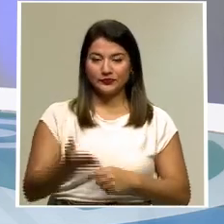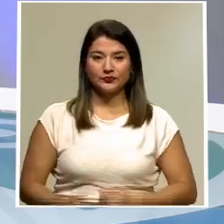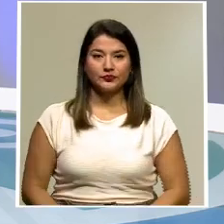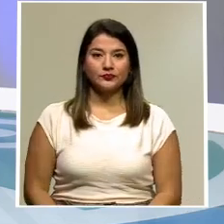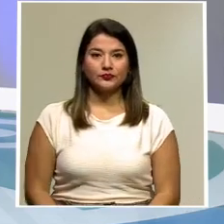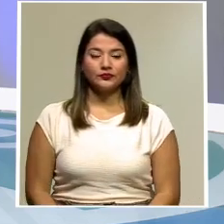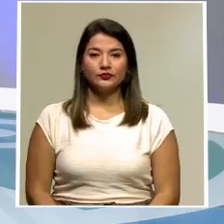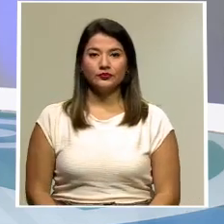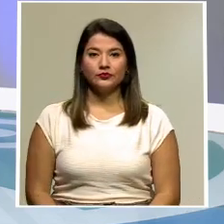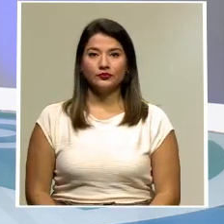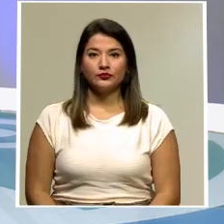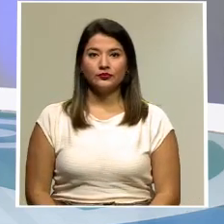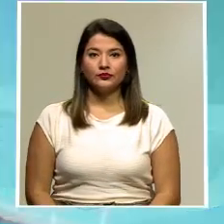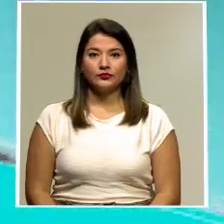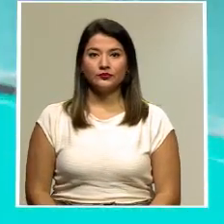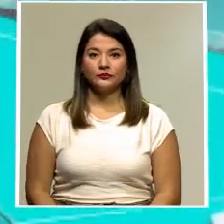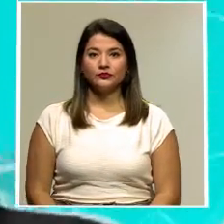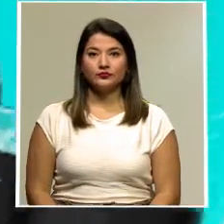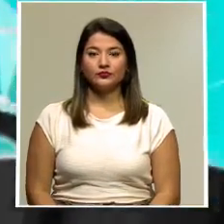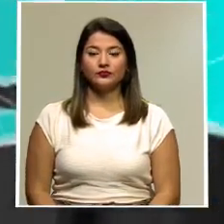Adelante.